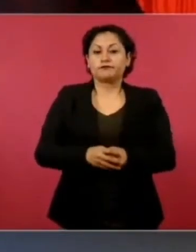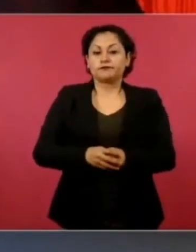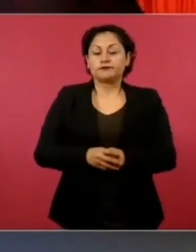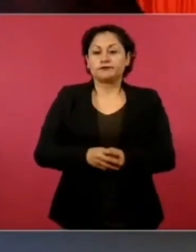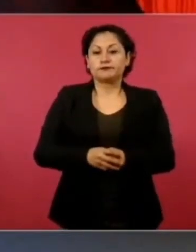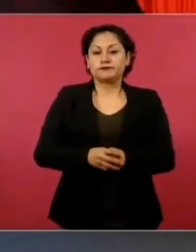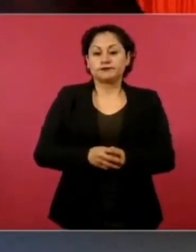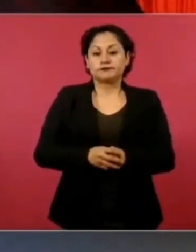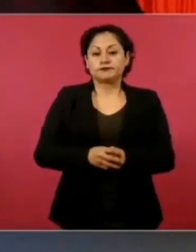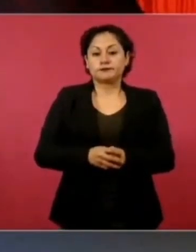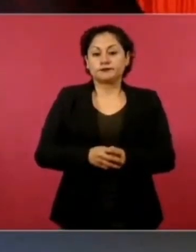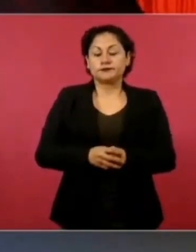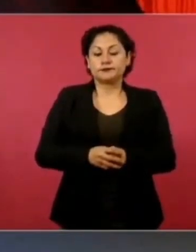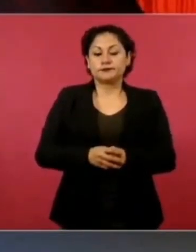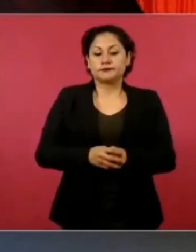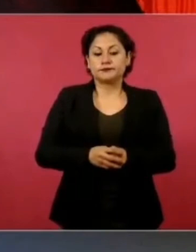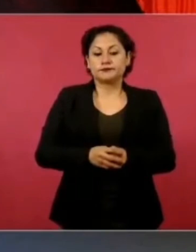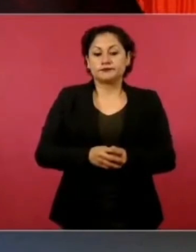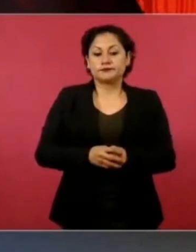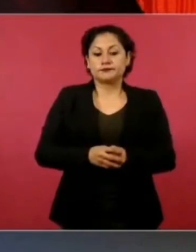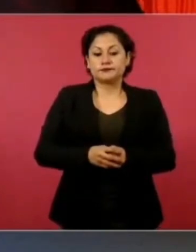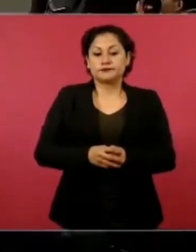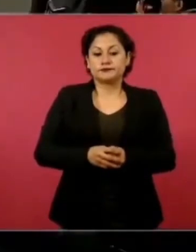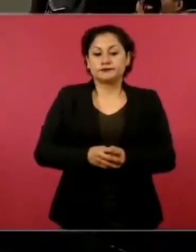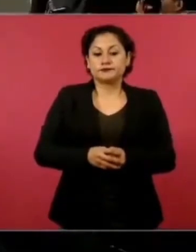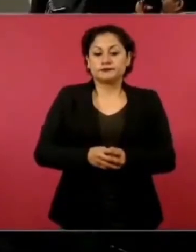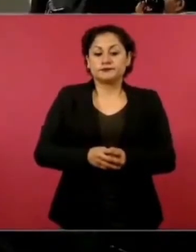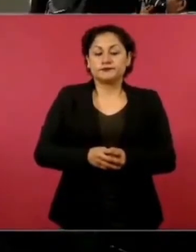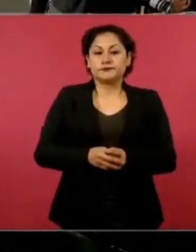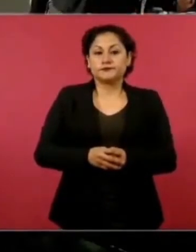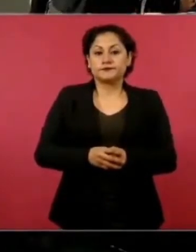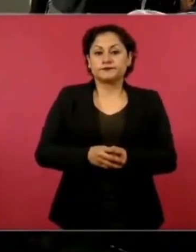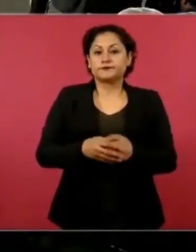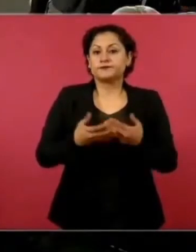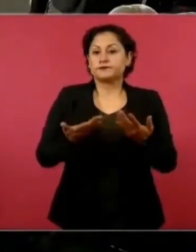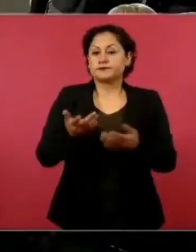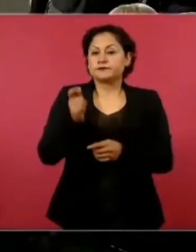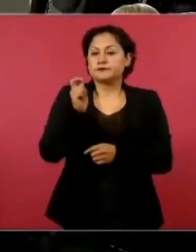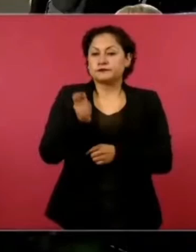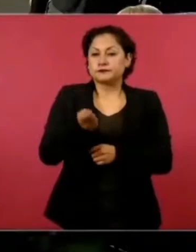251.000. En términos reales, es decir,